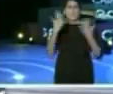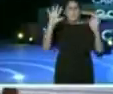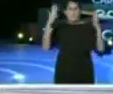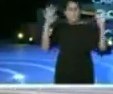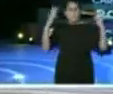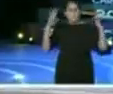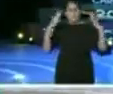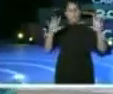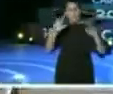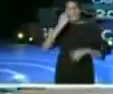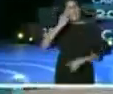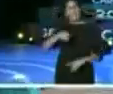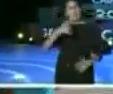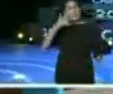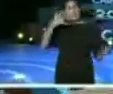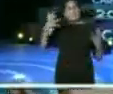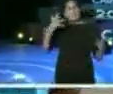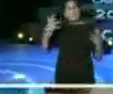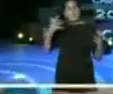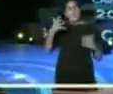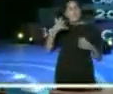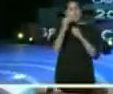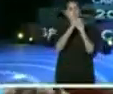Director artístico, Desbocados, ahí están